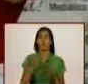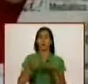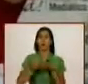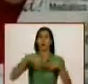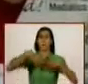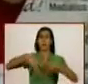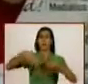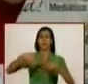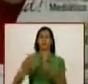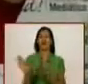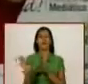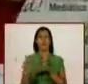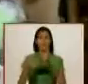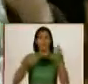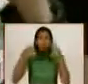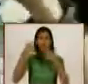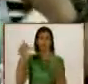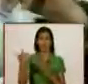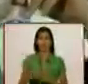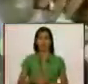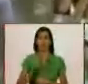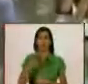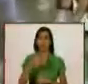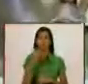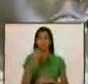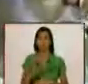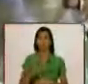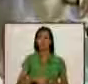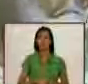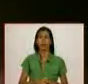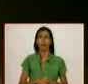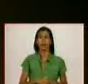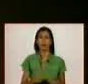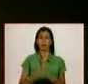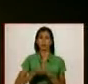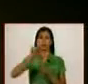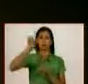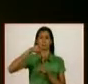manifestaciones populares a favor del gobierno bolivariano y más recientemente